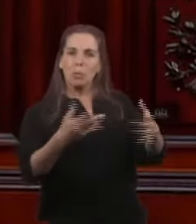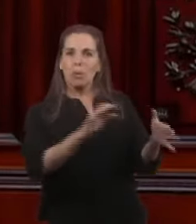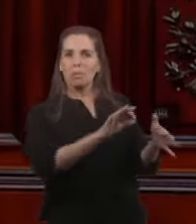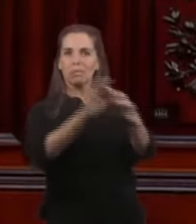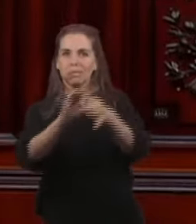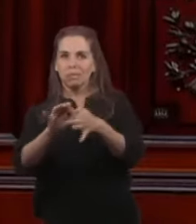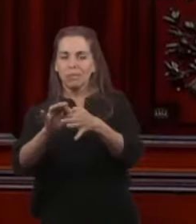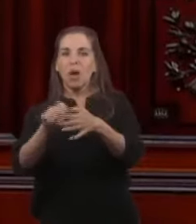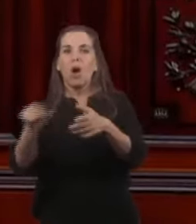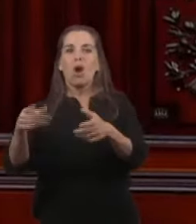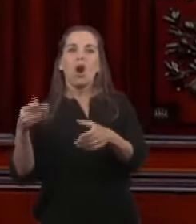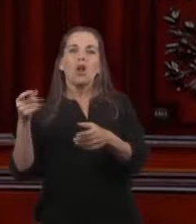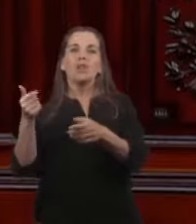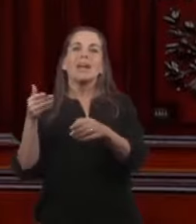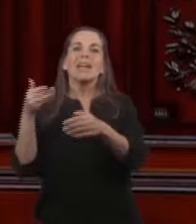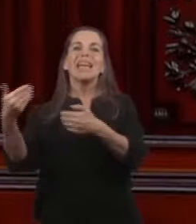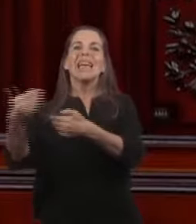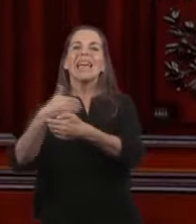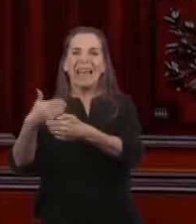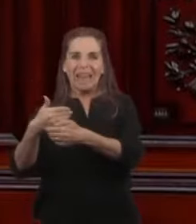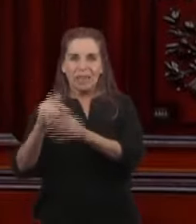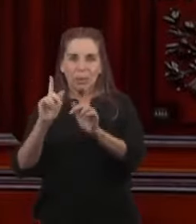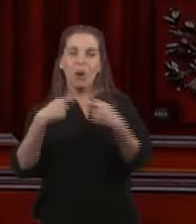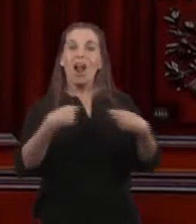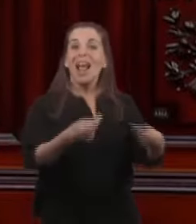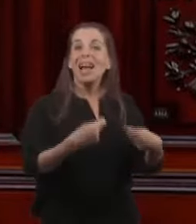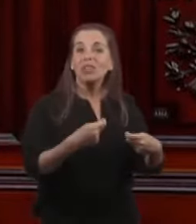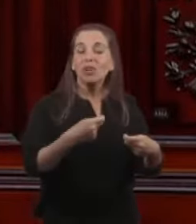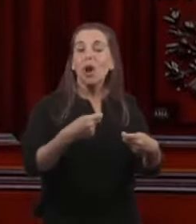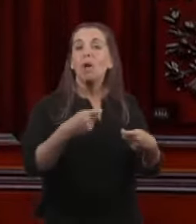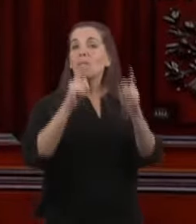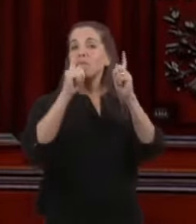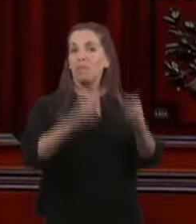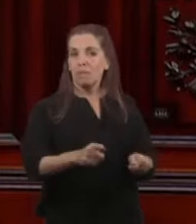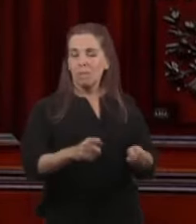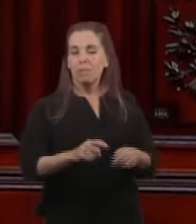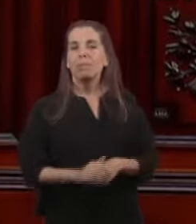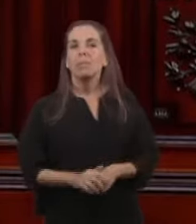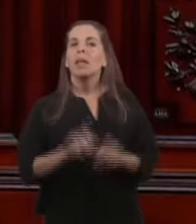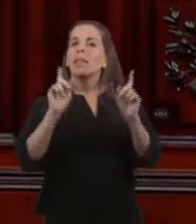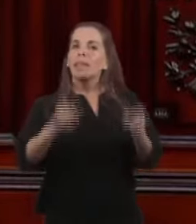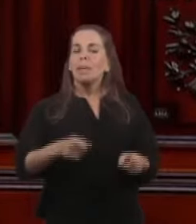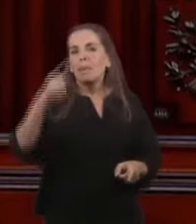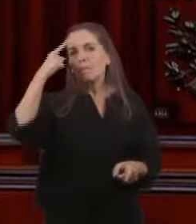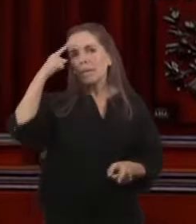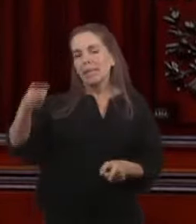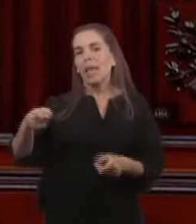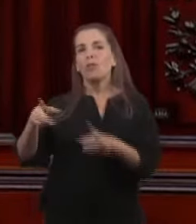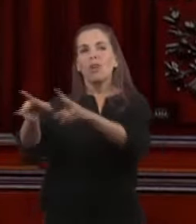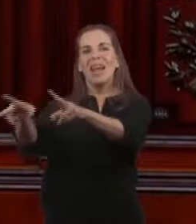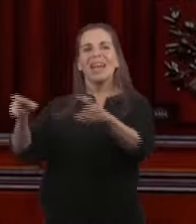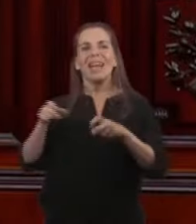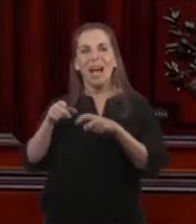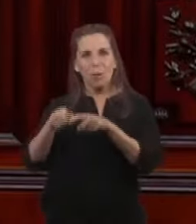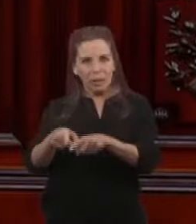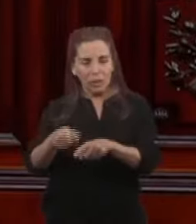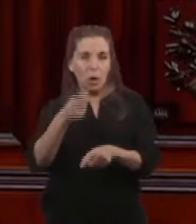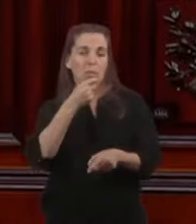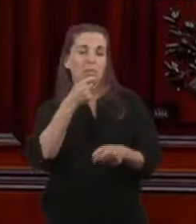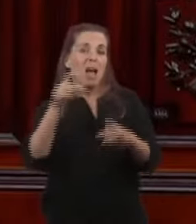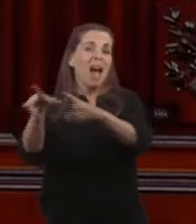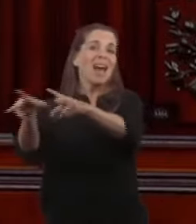el gasto discrecional se mantendrá congelado por otro lado mirando ahora los ingresos cuando el aumento de la